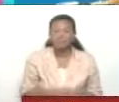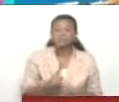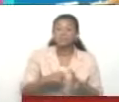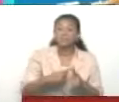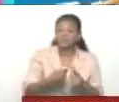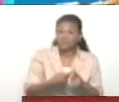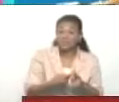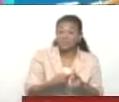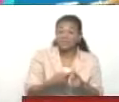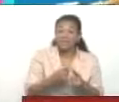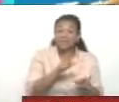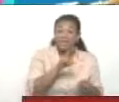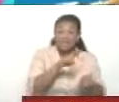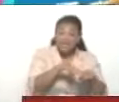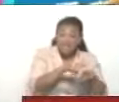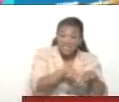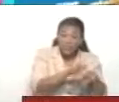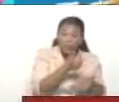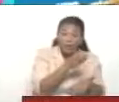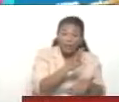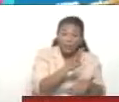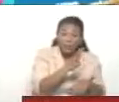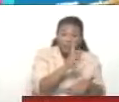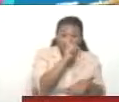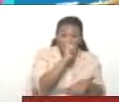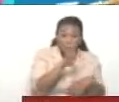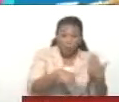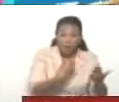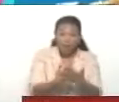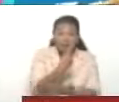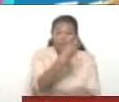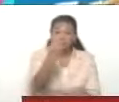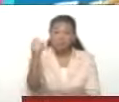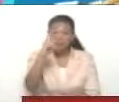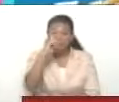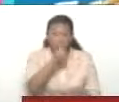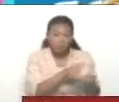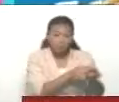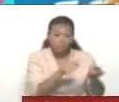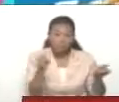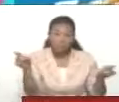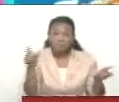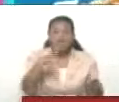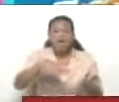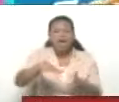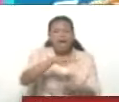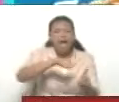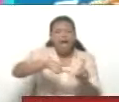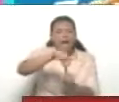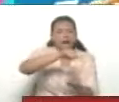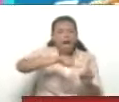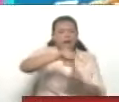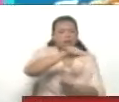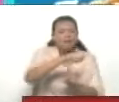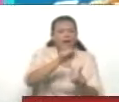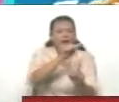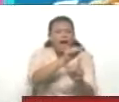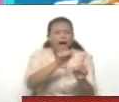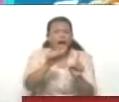Entonces, desde 14 años hasta 100 años, ¿en qué áreas se inscribieron?